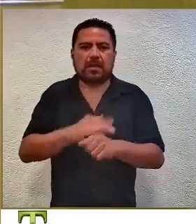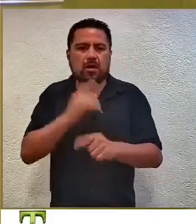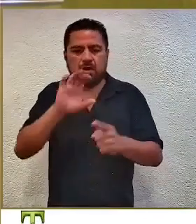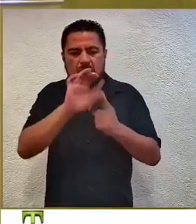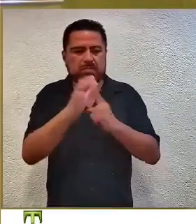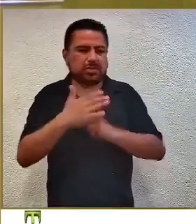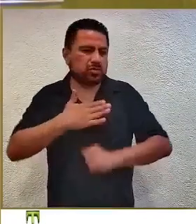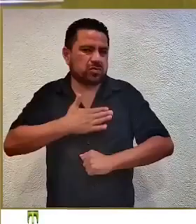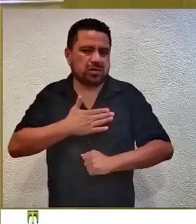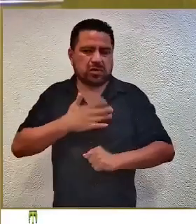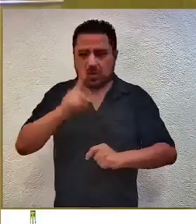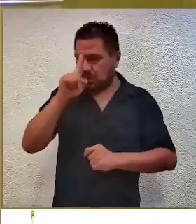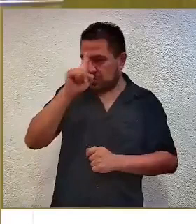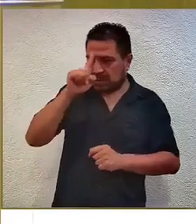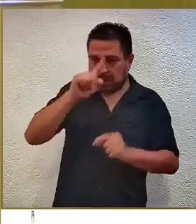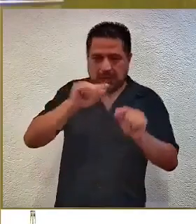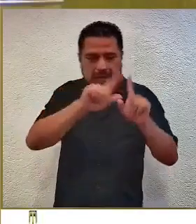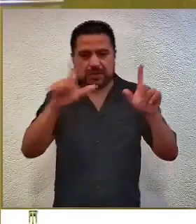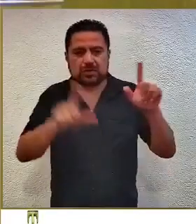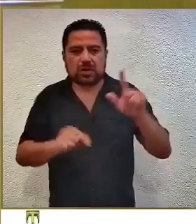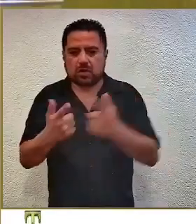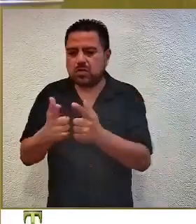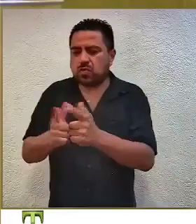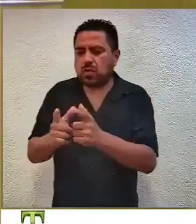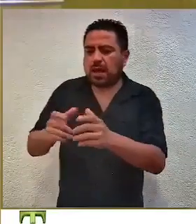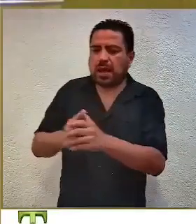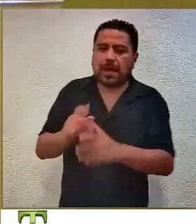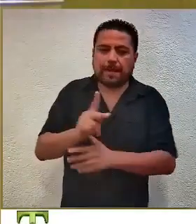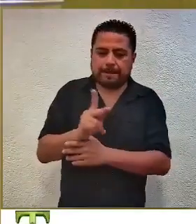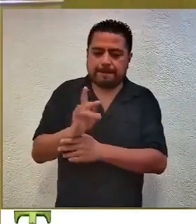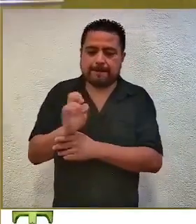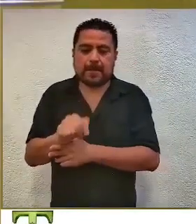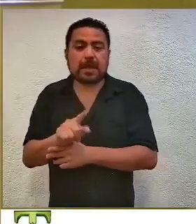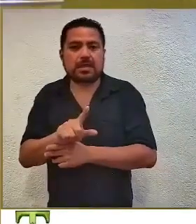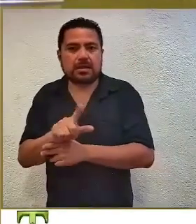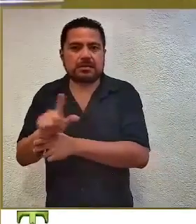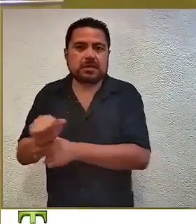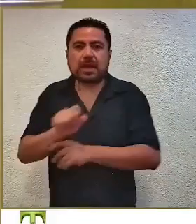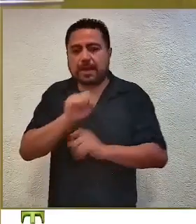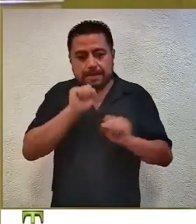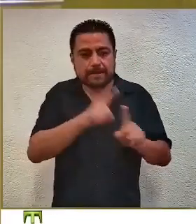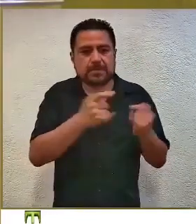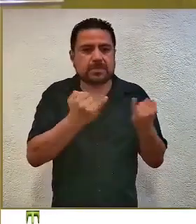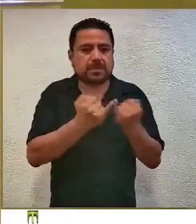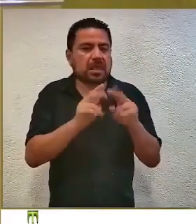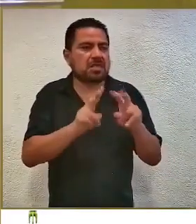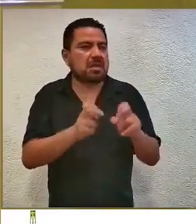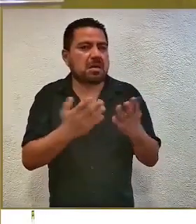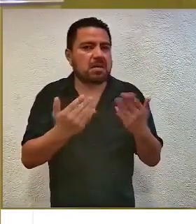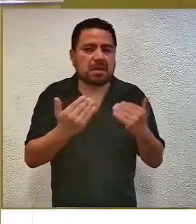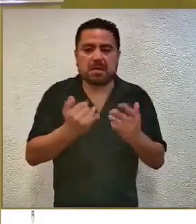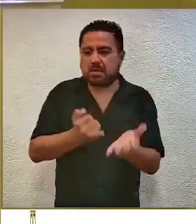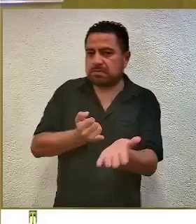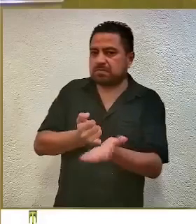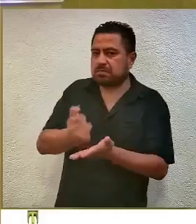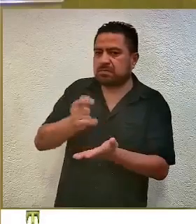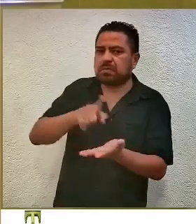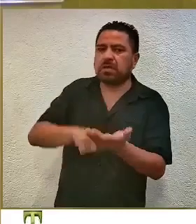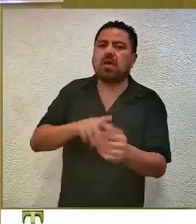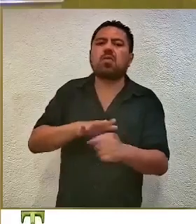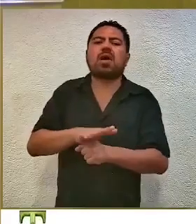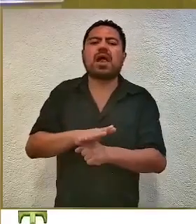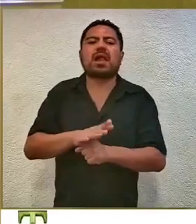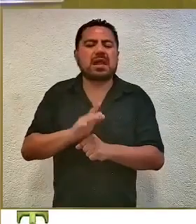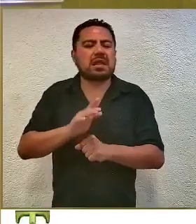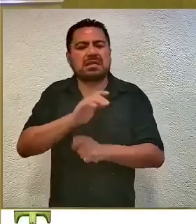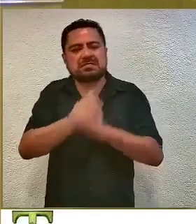de Justicia del Consejo Nacional del Partido Acción Nacional. Consecuentemente, el mismo quedó sin materia. Determinación con la cual se da por